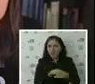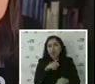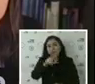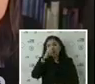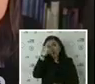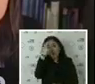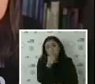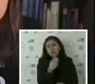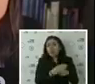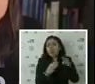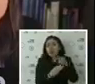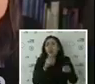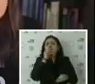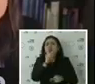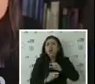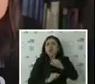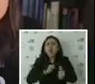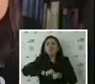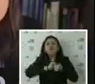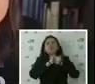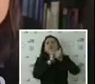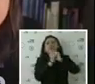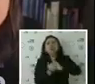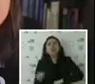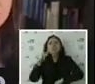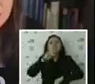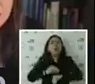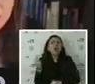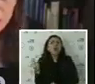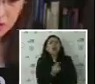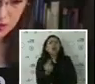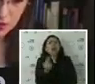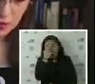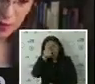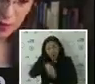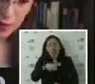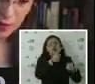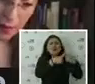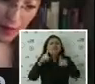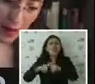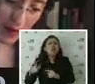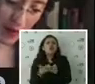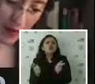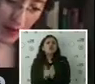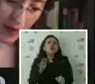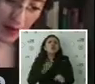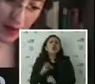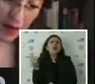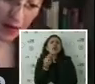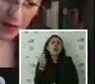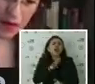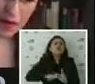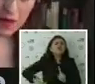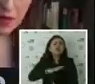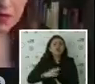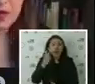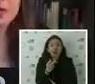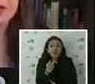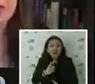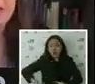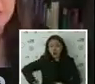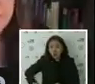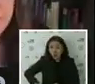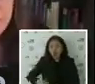estas son herramientas que poco a poco se han ido haciendo necesarias para los distintos ámbitos cotidianos y de esta forma